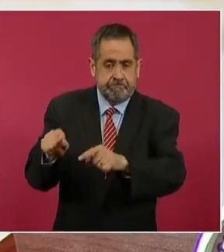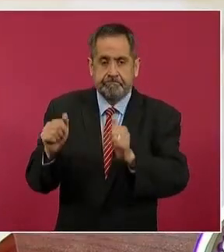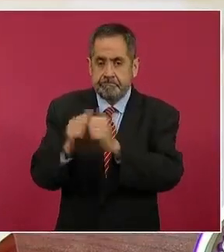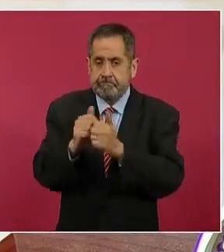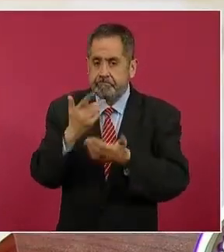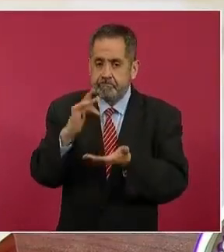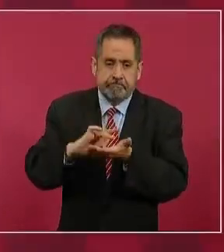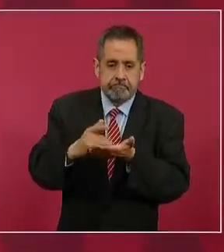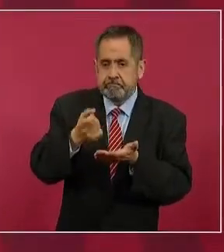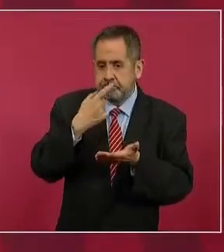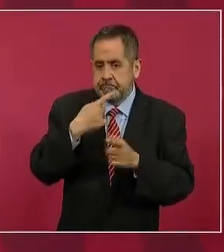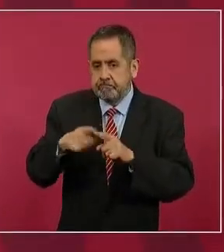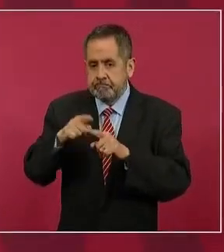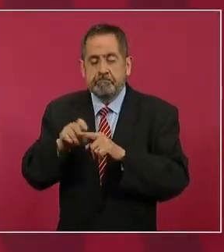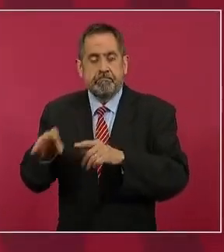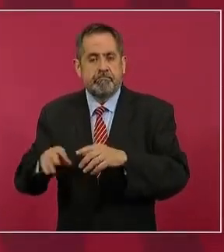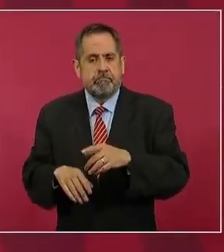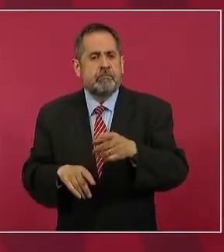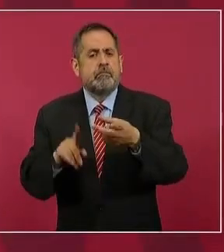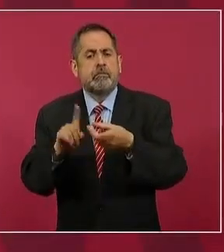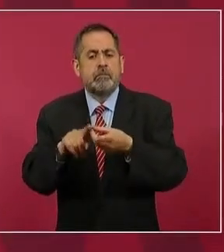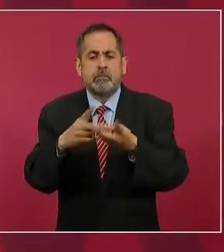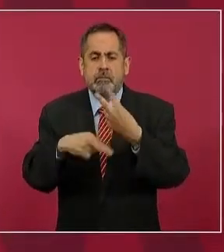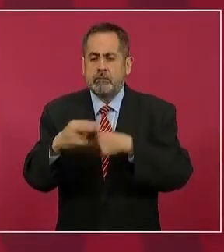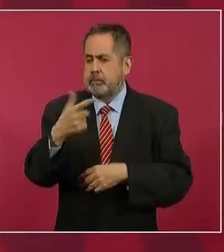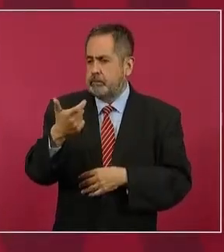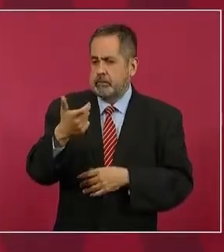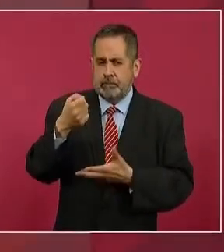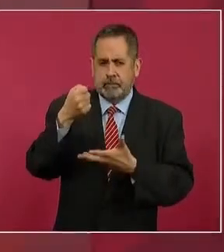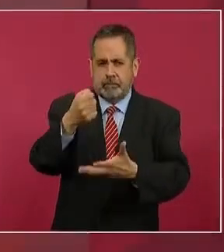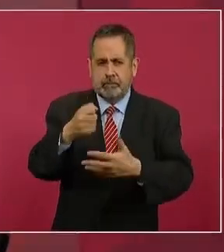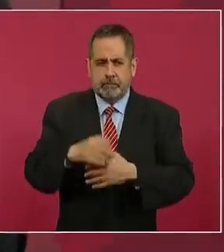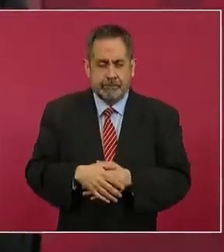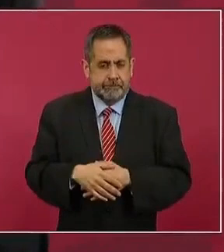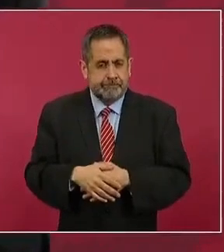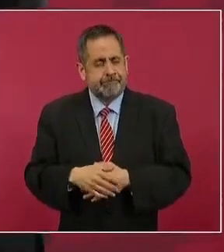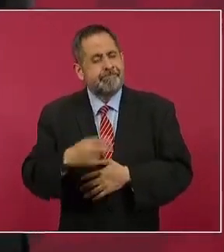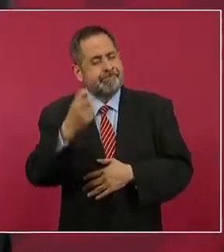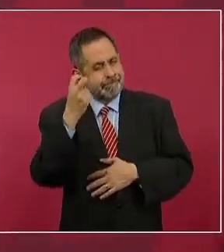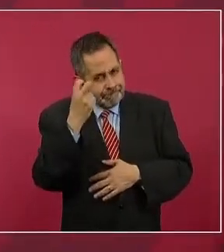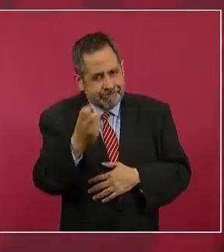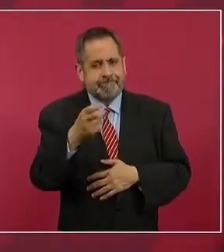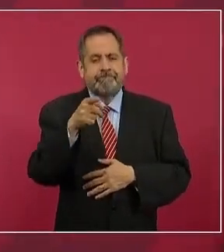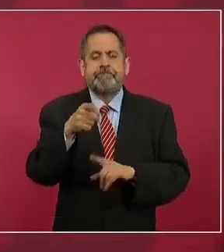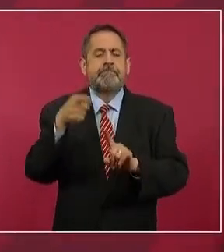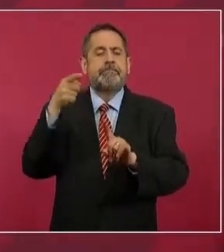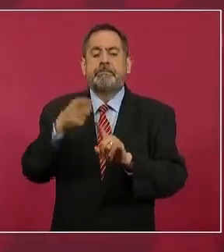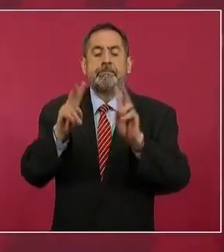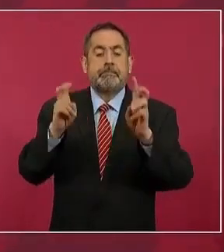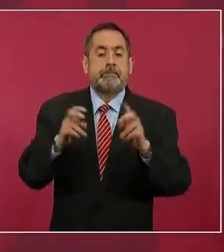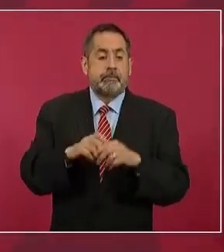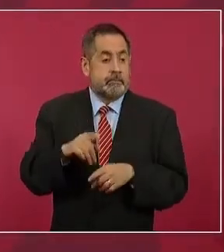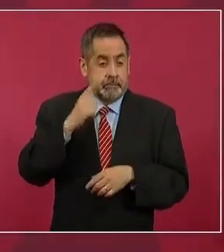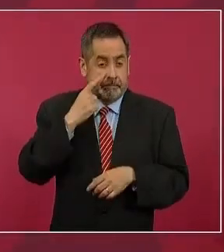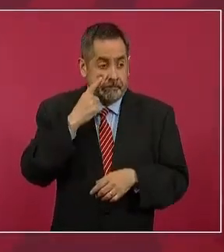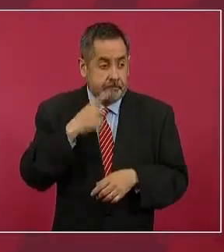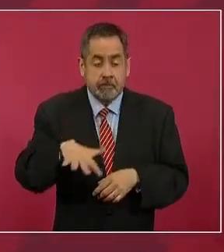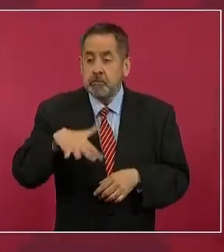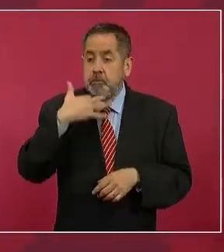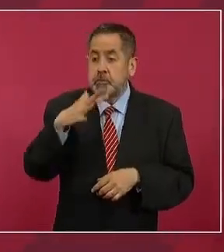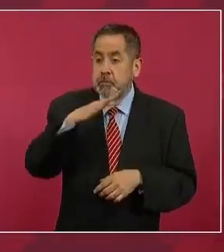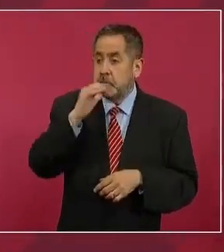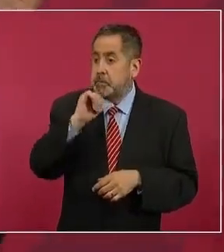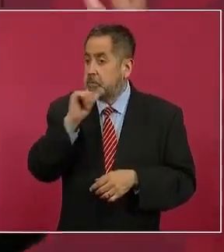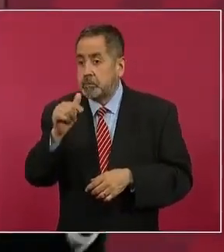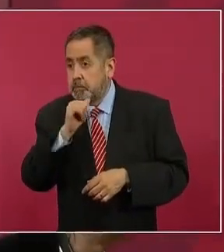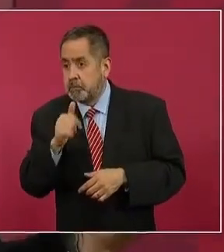medicamentos gratuitos. Ahora, me preguntas de dónde va a salir. Ese es el tema. Es que si no hay corrupción,